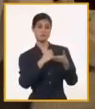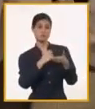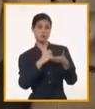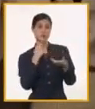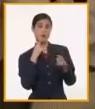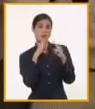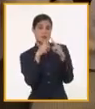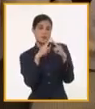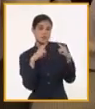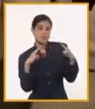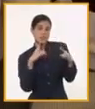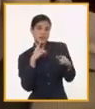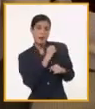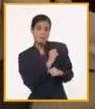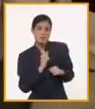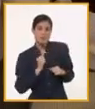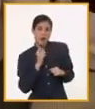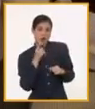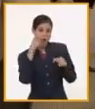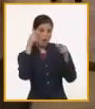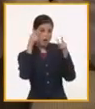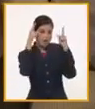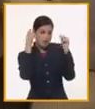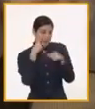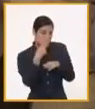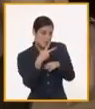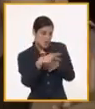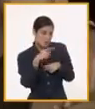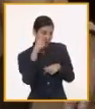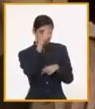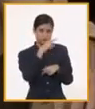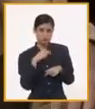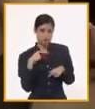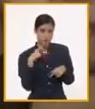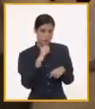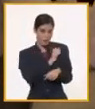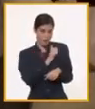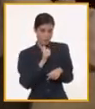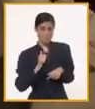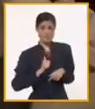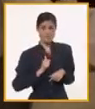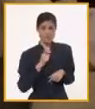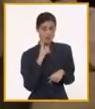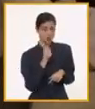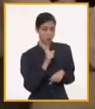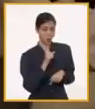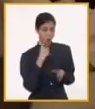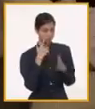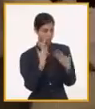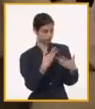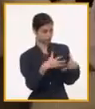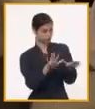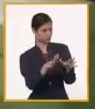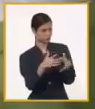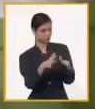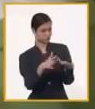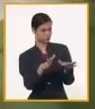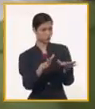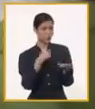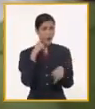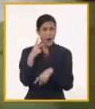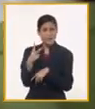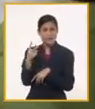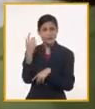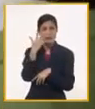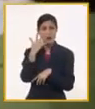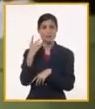privadas, no las clausuramos así por orden, no las dejamos abiertas, que se fueran desgastando, y cada